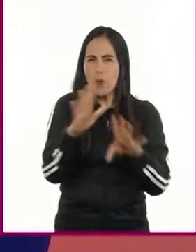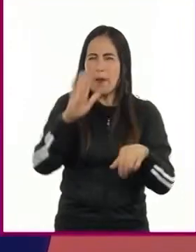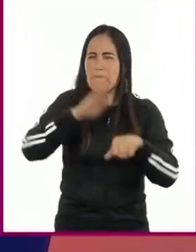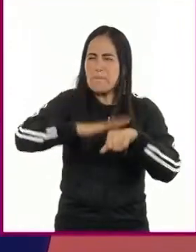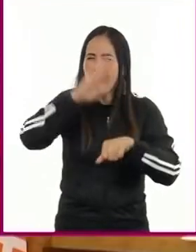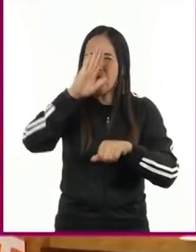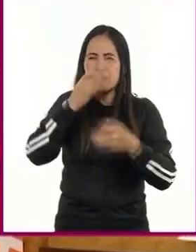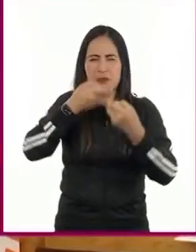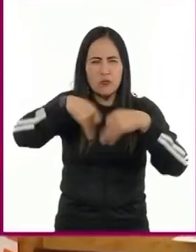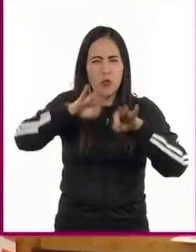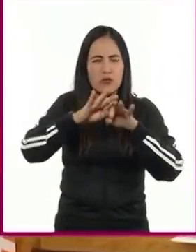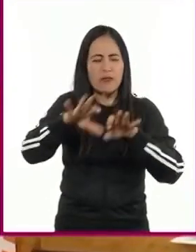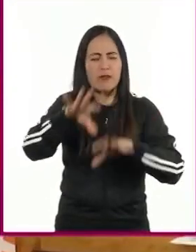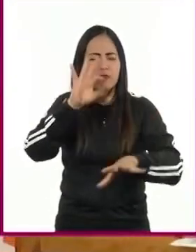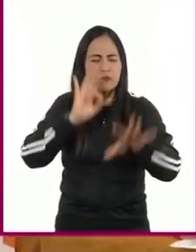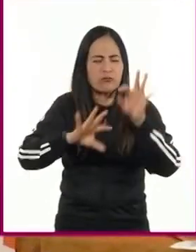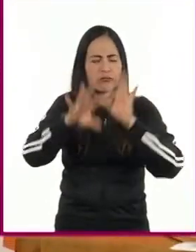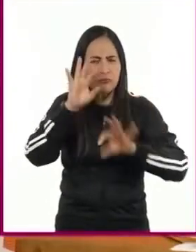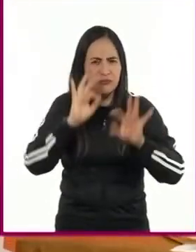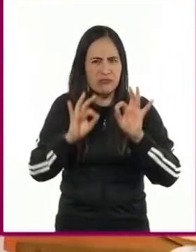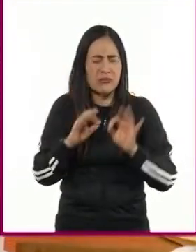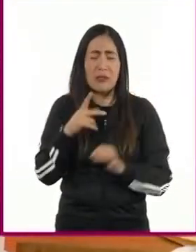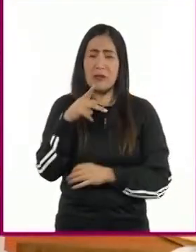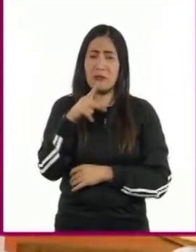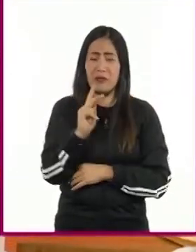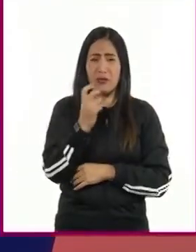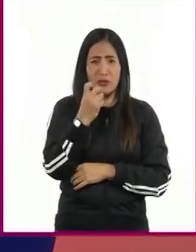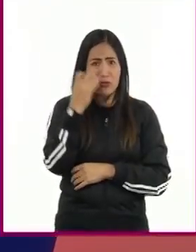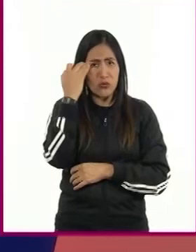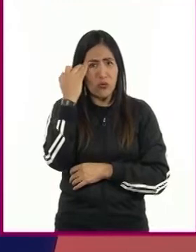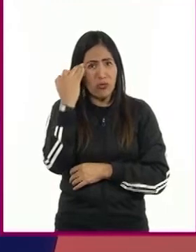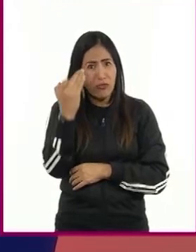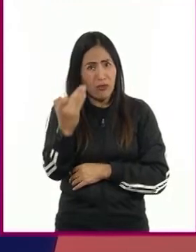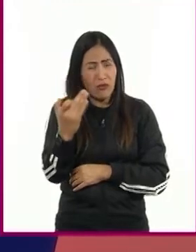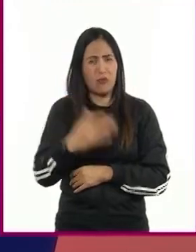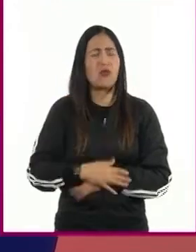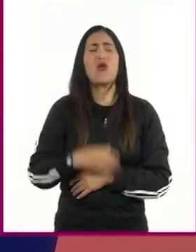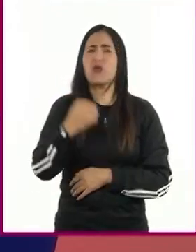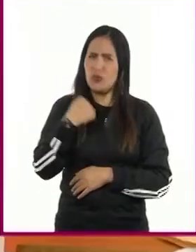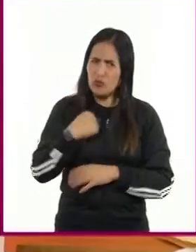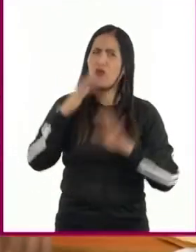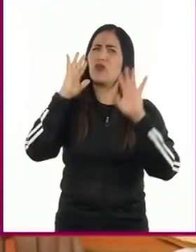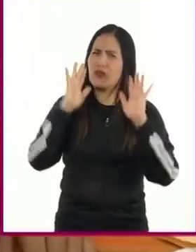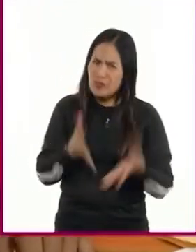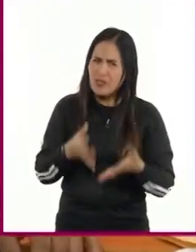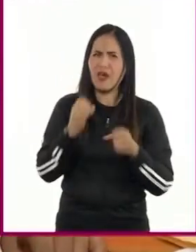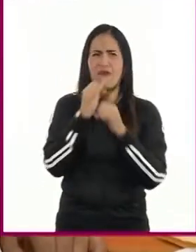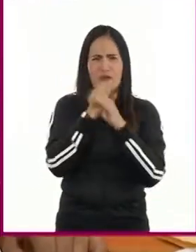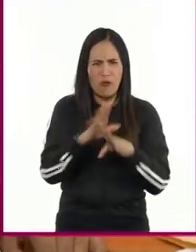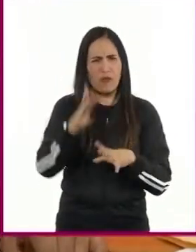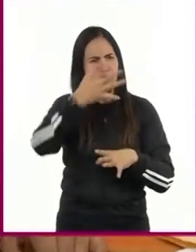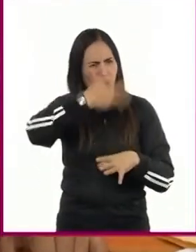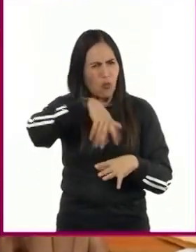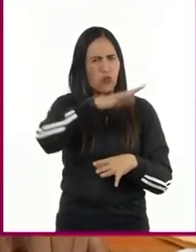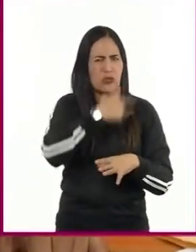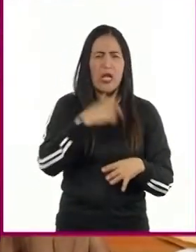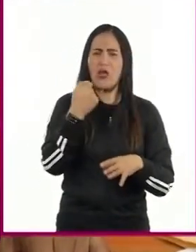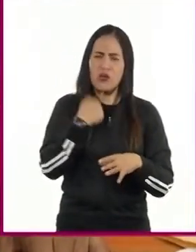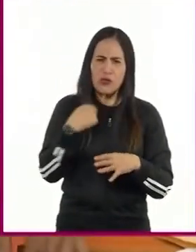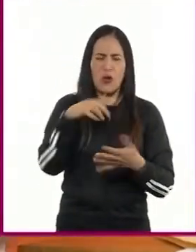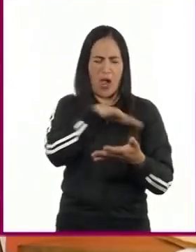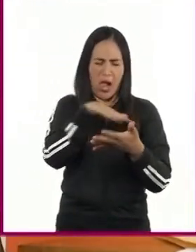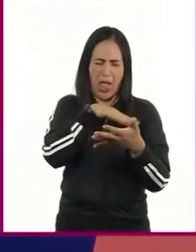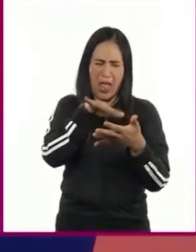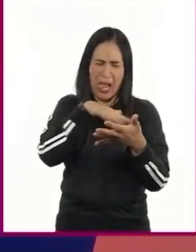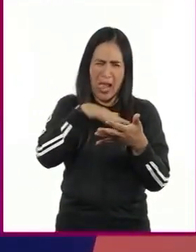relevante. Profesora, pero eso me llevará mucho tiempo. Le digo que ya busqué mi información y puedo leerla a gran velocidad para que